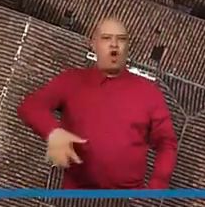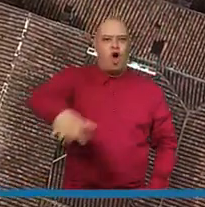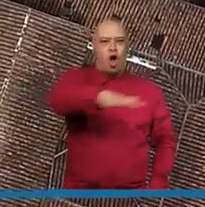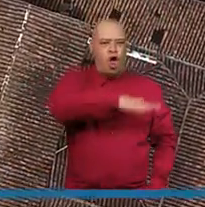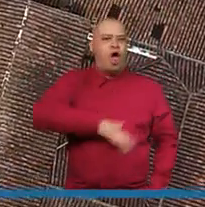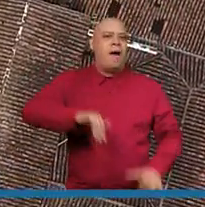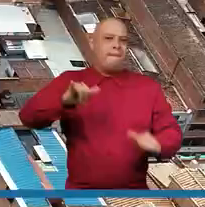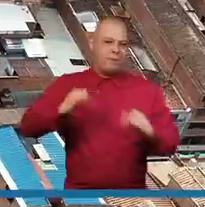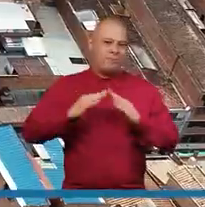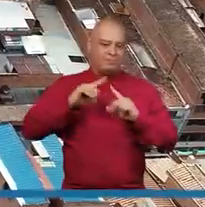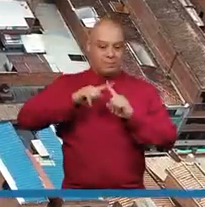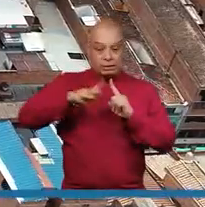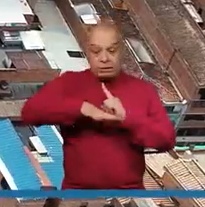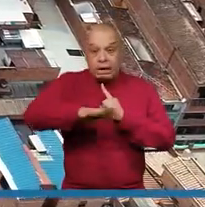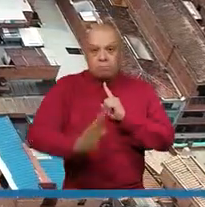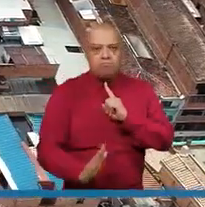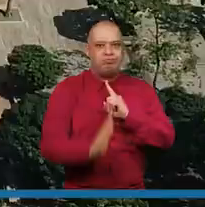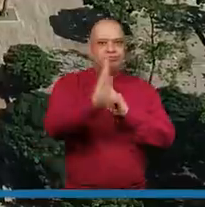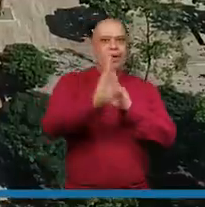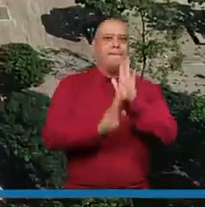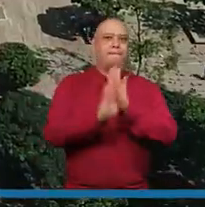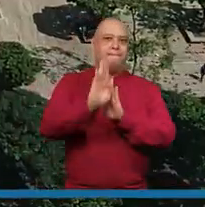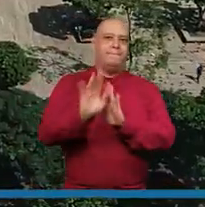municipios que tenemos en el valle.